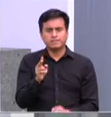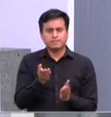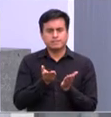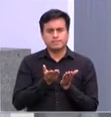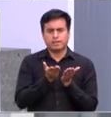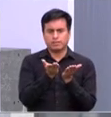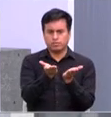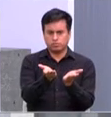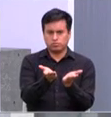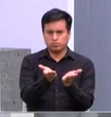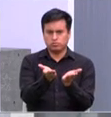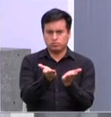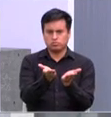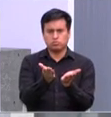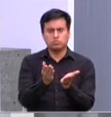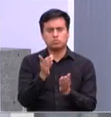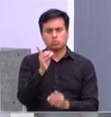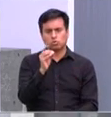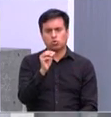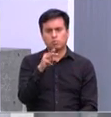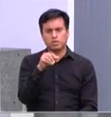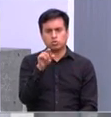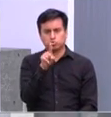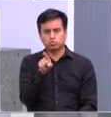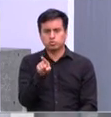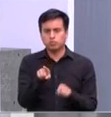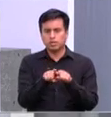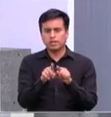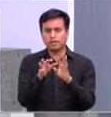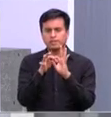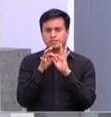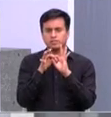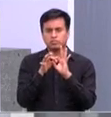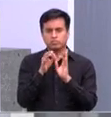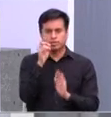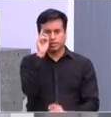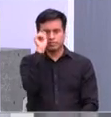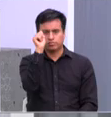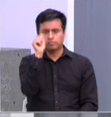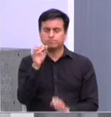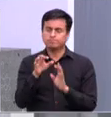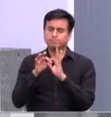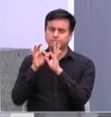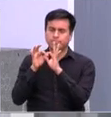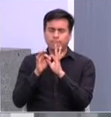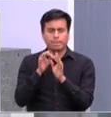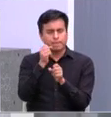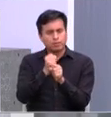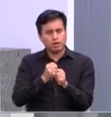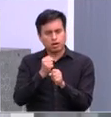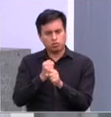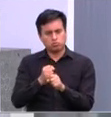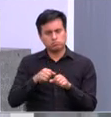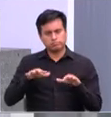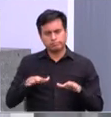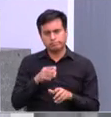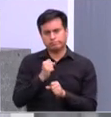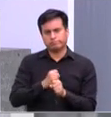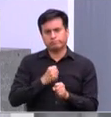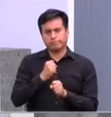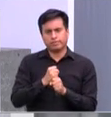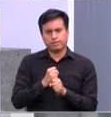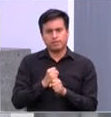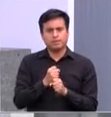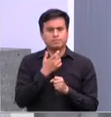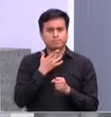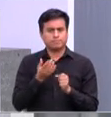servidor, dominus, agradecido de la creación, trabajador incesante